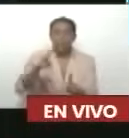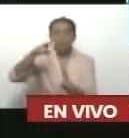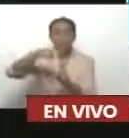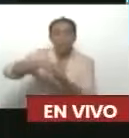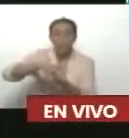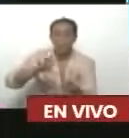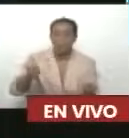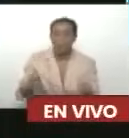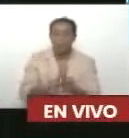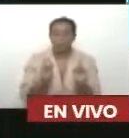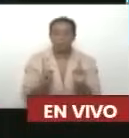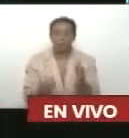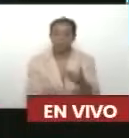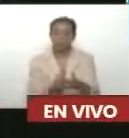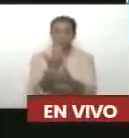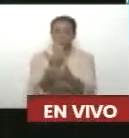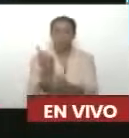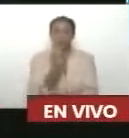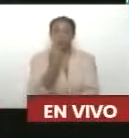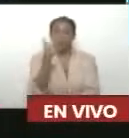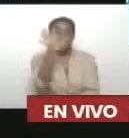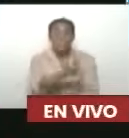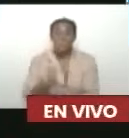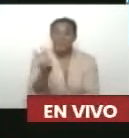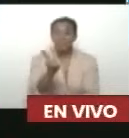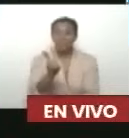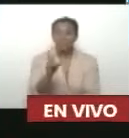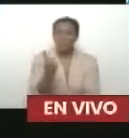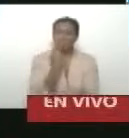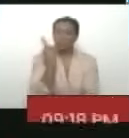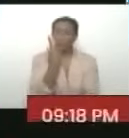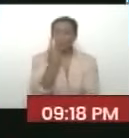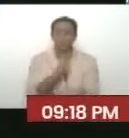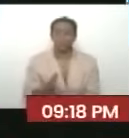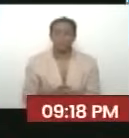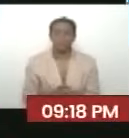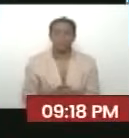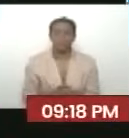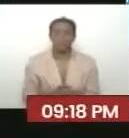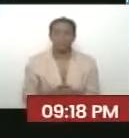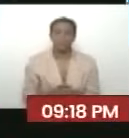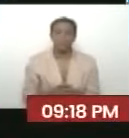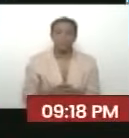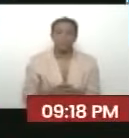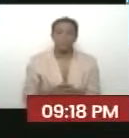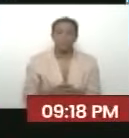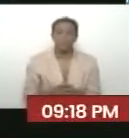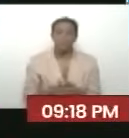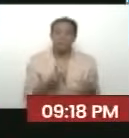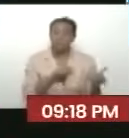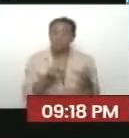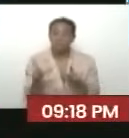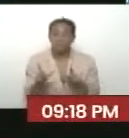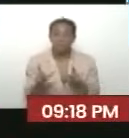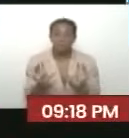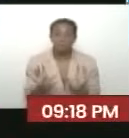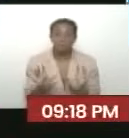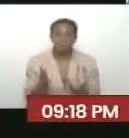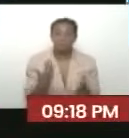único en Venezuela, único en Venezuela. Después de votar electrónicamente, tengo